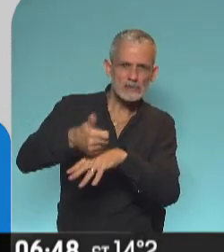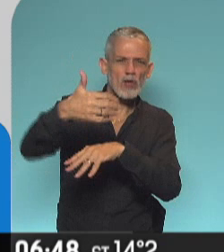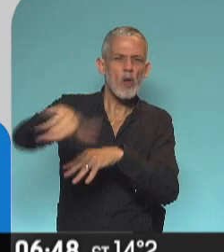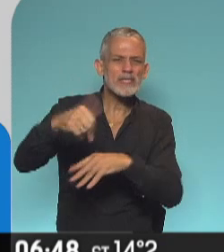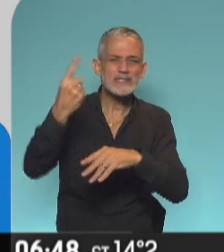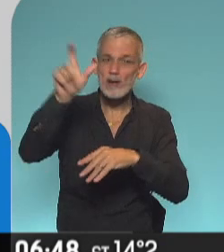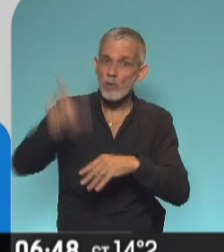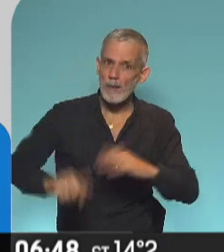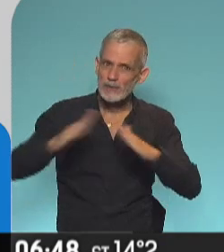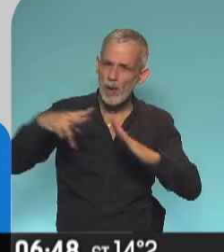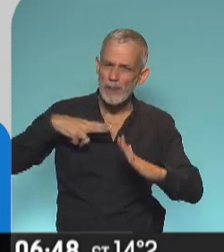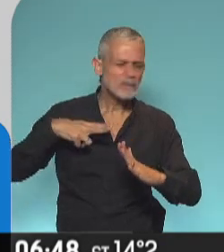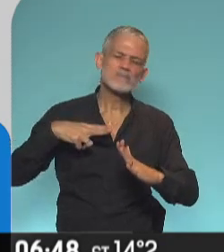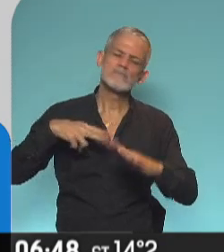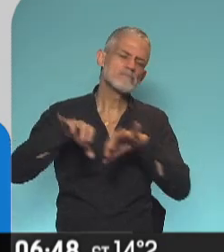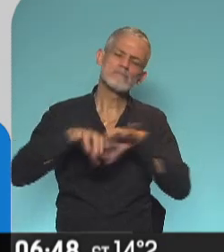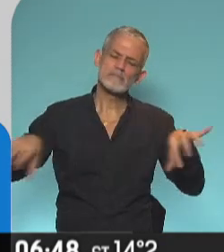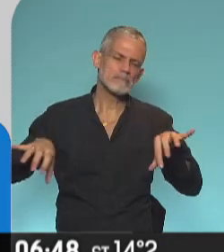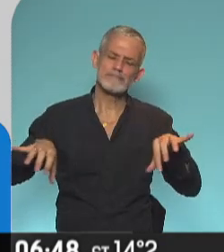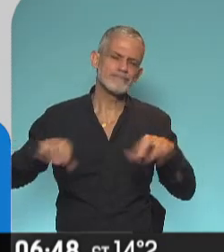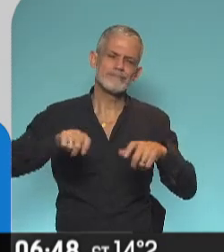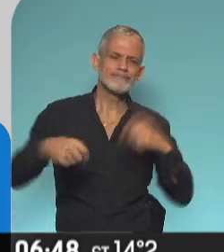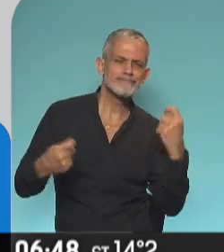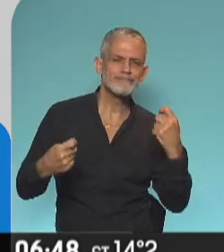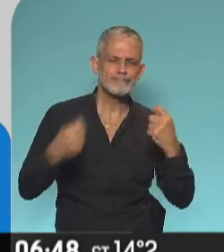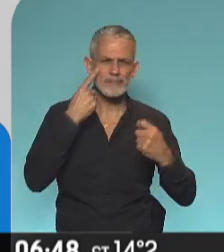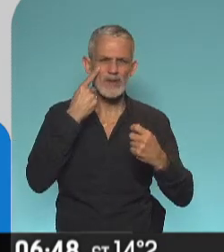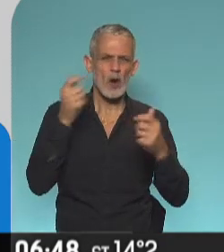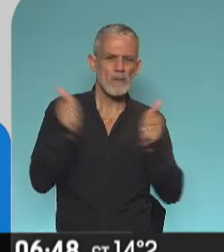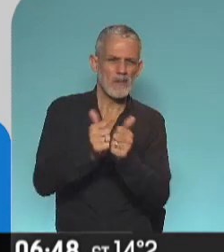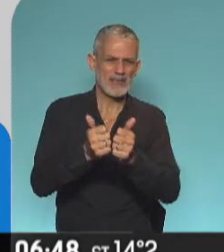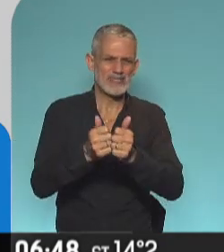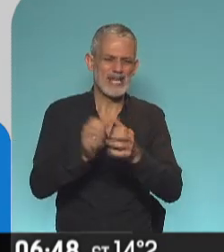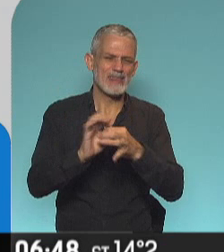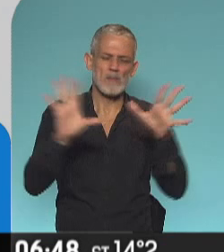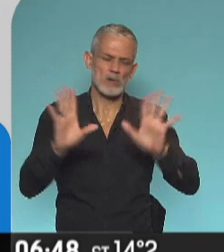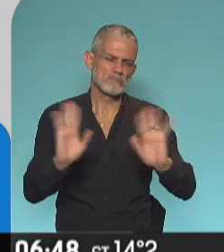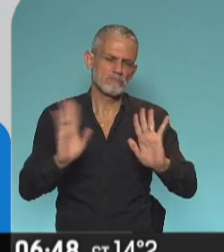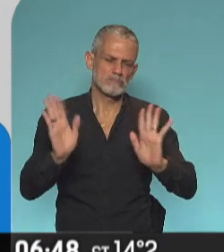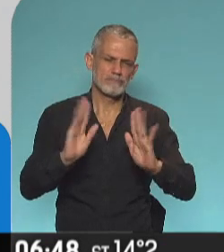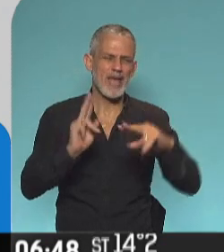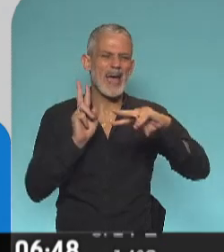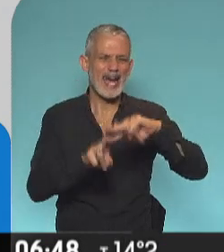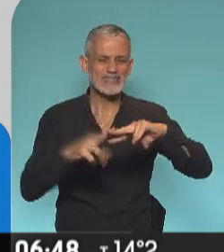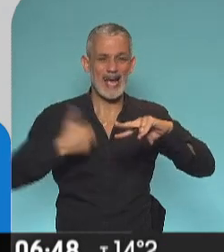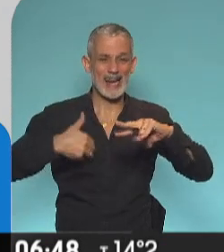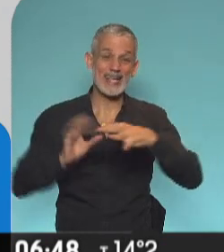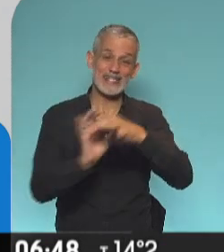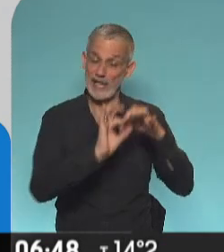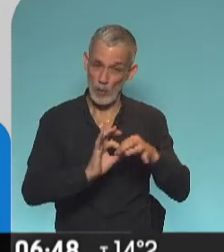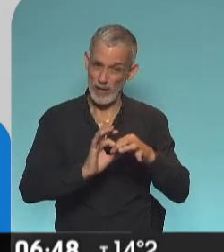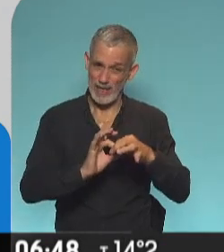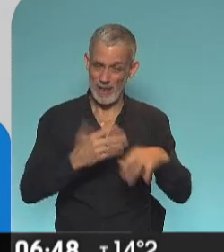persona solo fomenta la grieta y daña esa convivencia democrática, y suma el hashtag Argentina Unida,